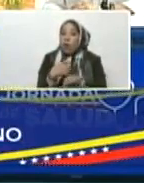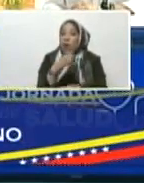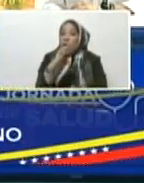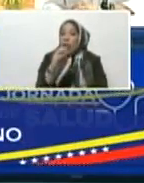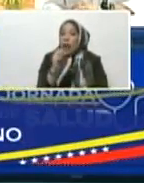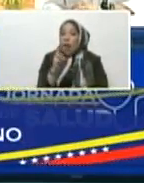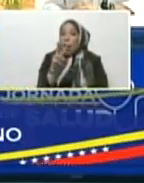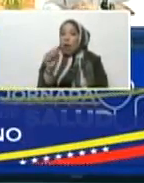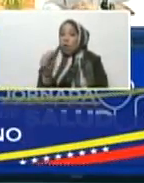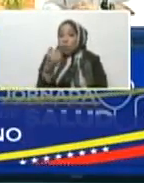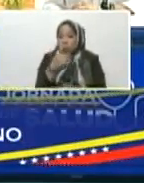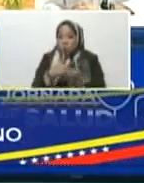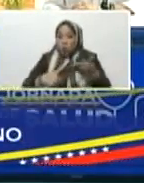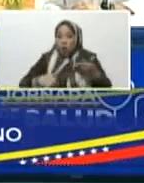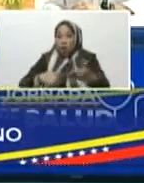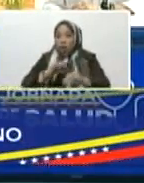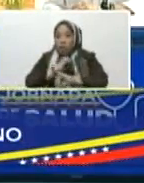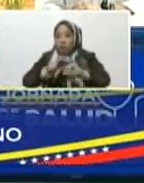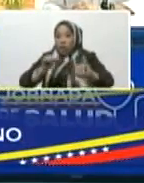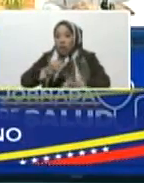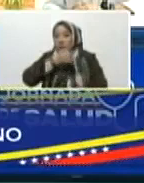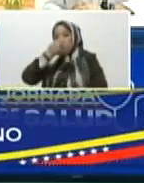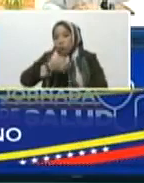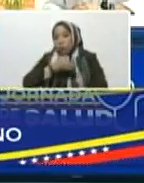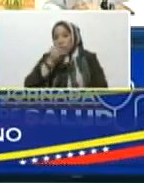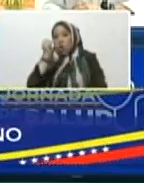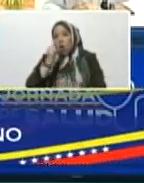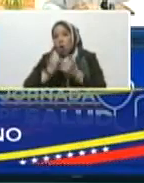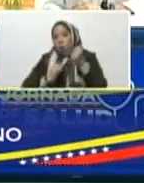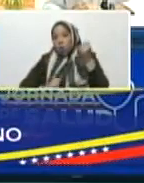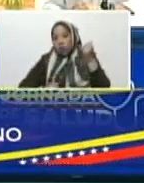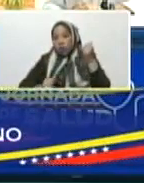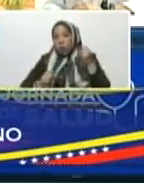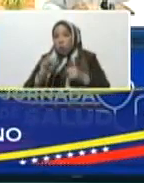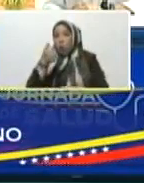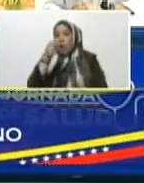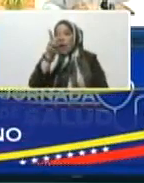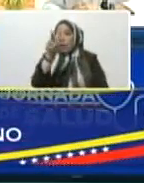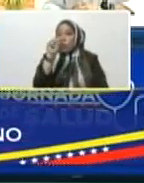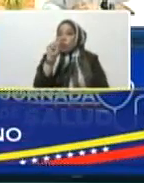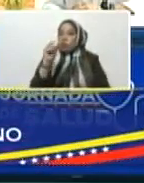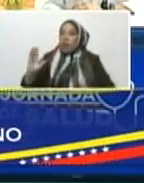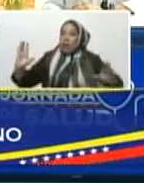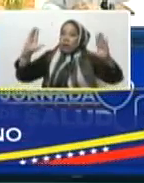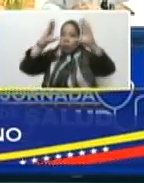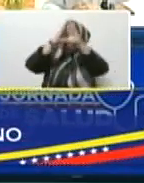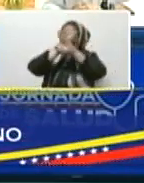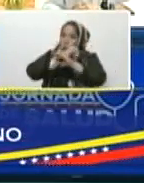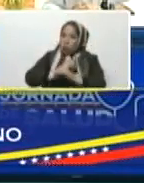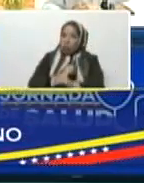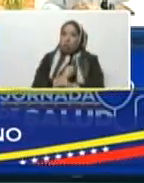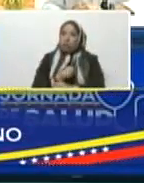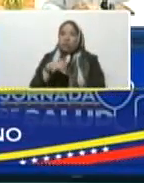tarde, y luego a las 12 de la noche recibo mi último reporte. Denuncias del pueblo.